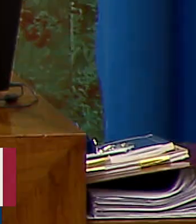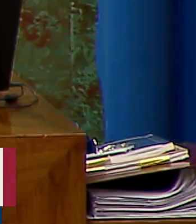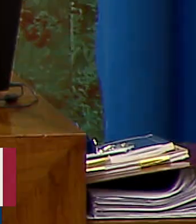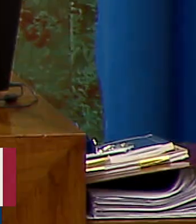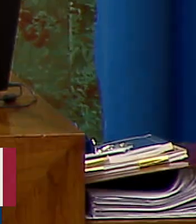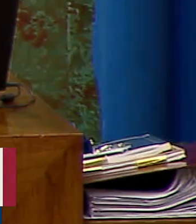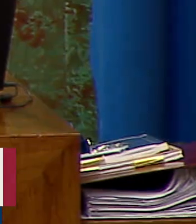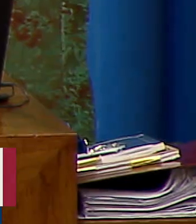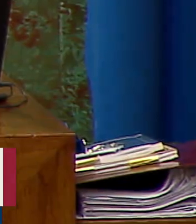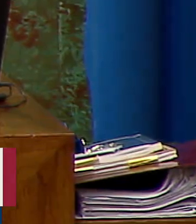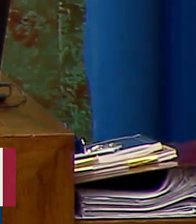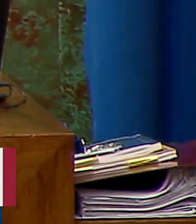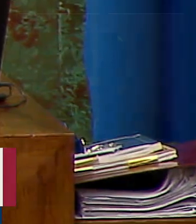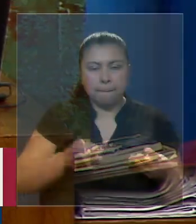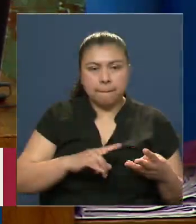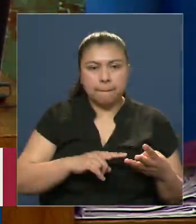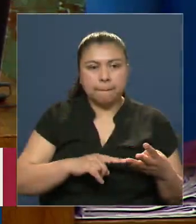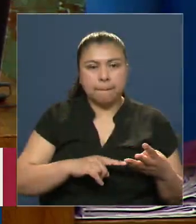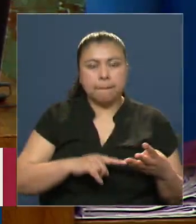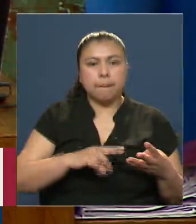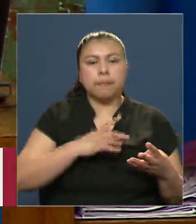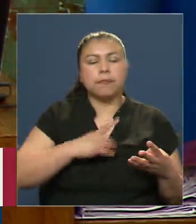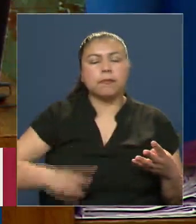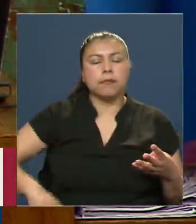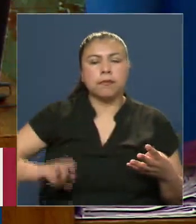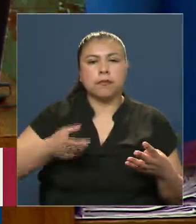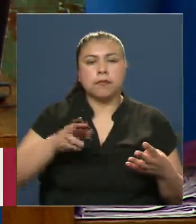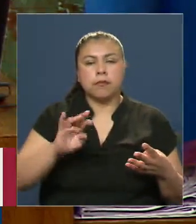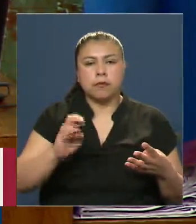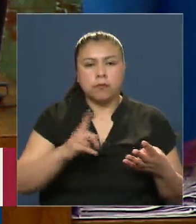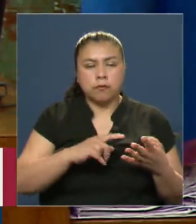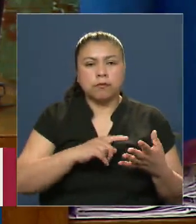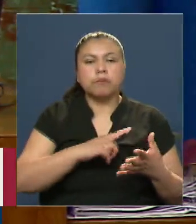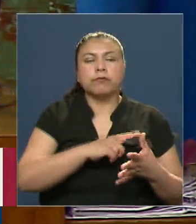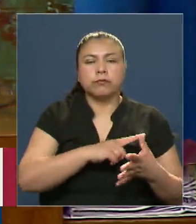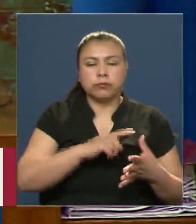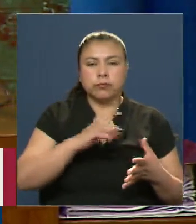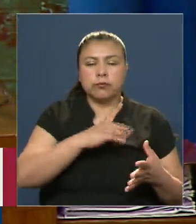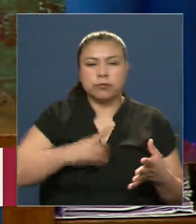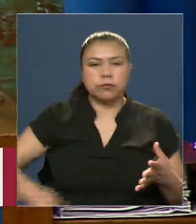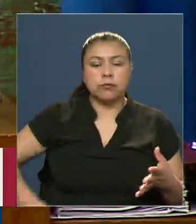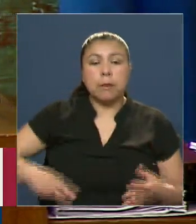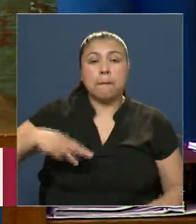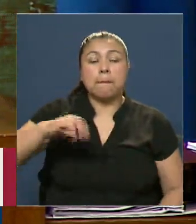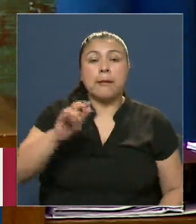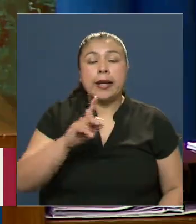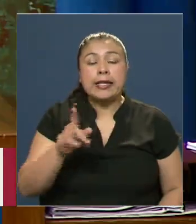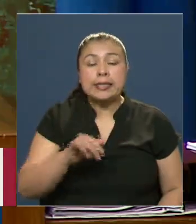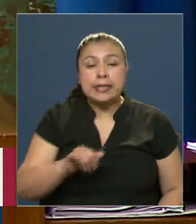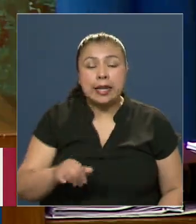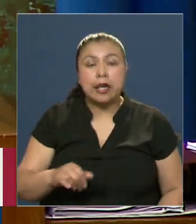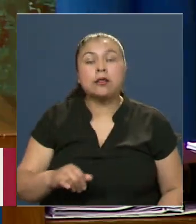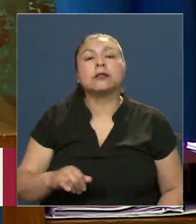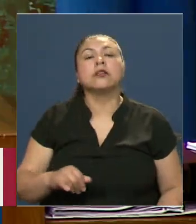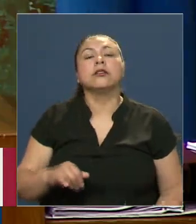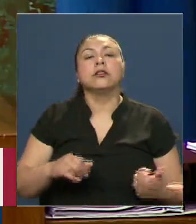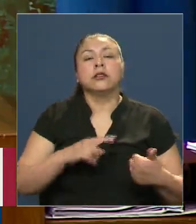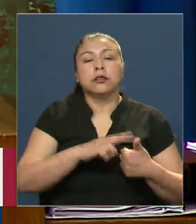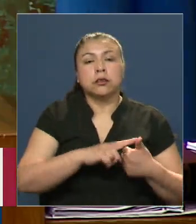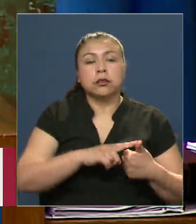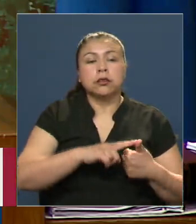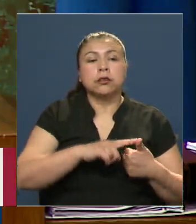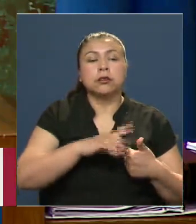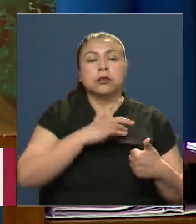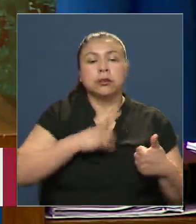la diputada Joana Pérez, don Jorge Rackbeck, don Francisco Unturraga, la diputada Carolina Marzán, don Cristóbal